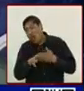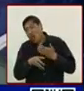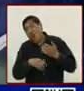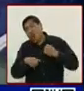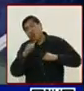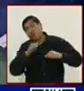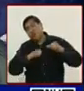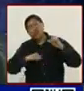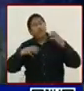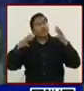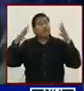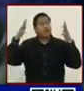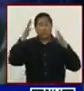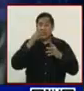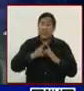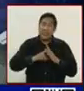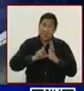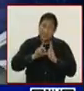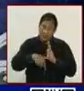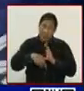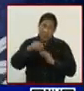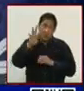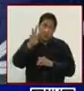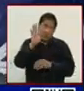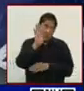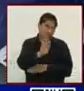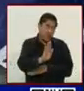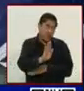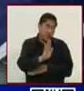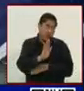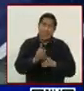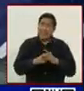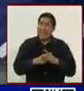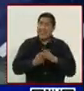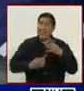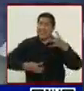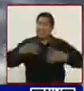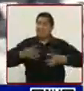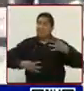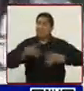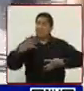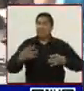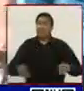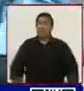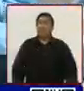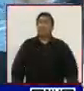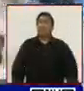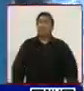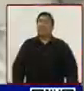de inicio, ¿no? Ya después, a las 4 de la tarde, se da inicio a lo que es el partido contra Monagas.